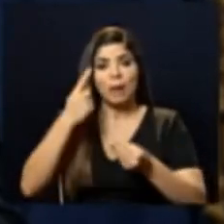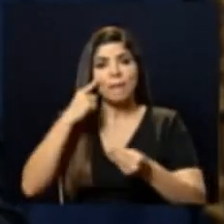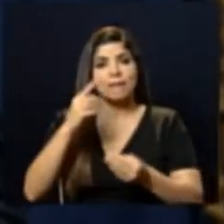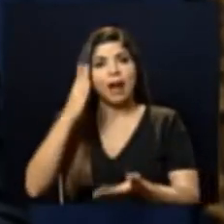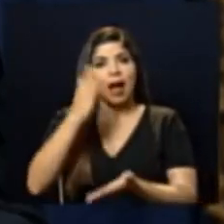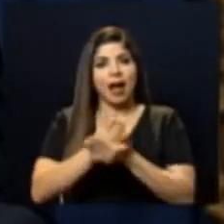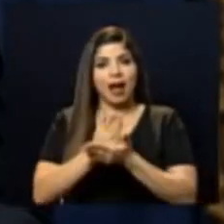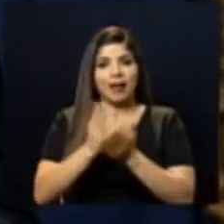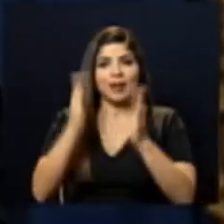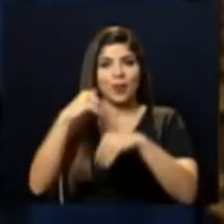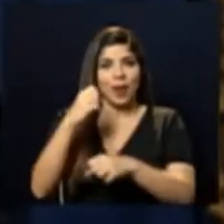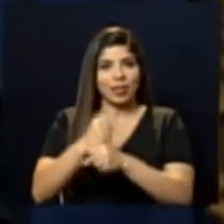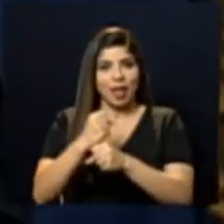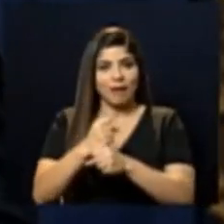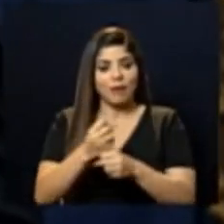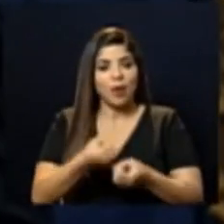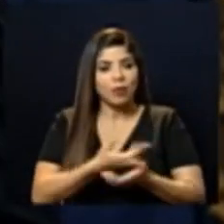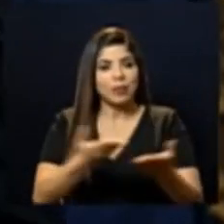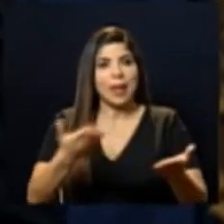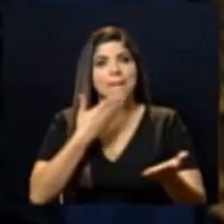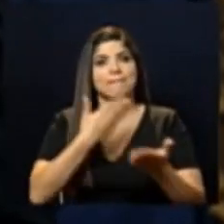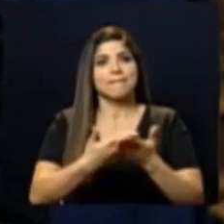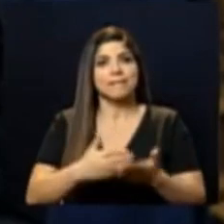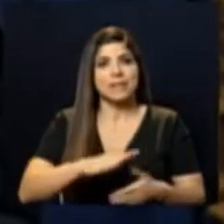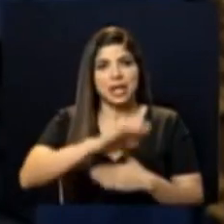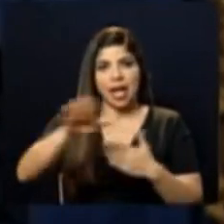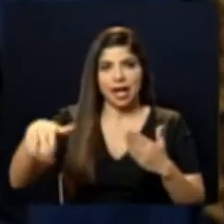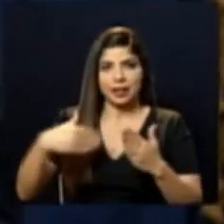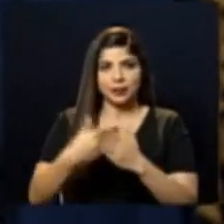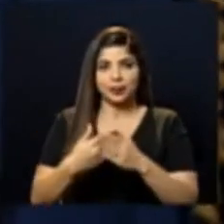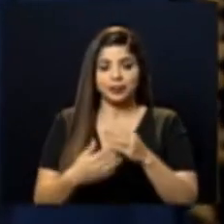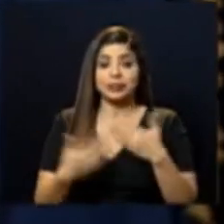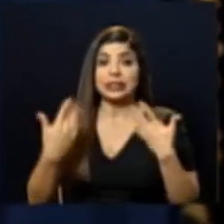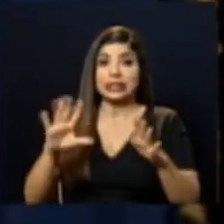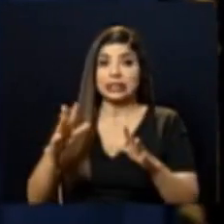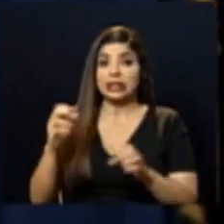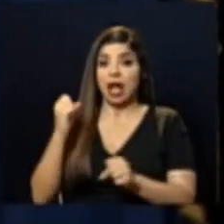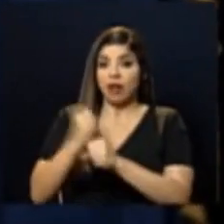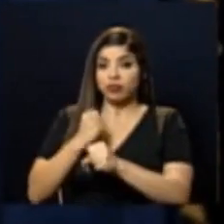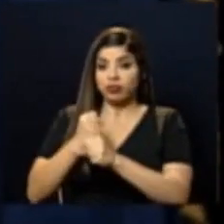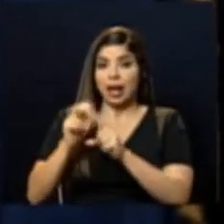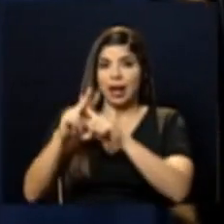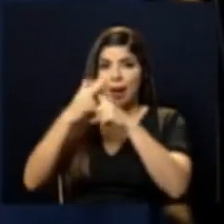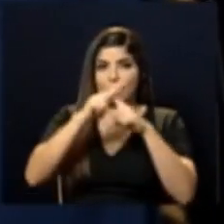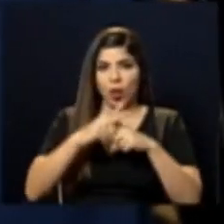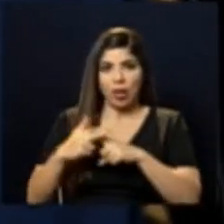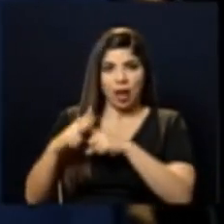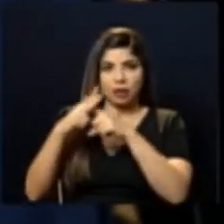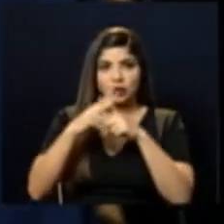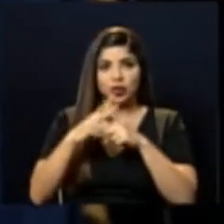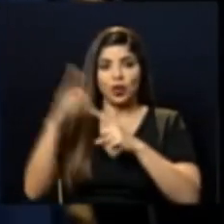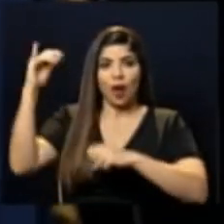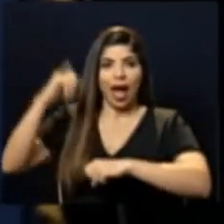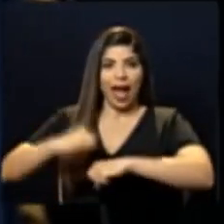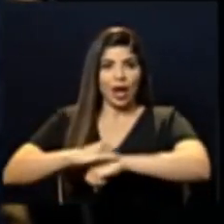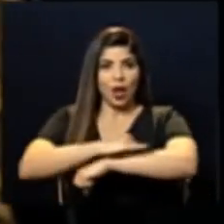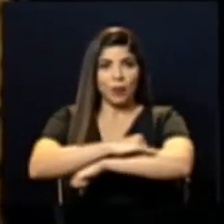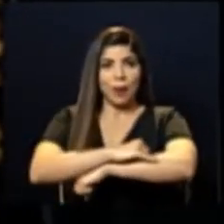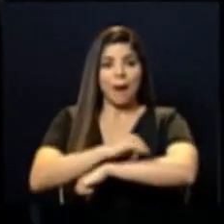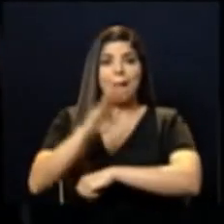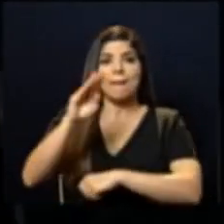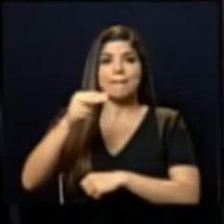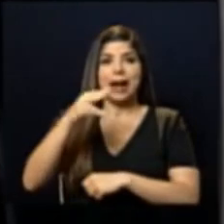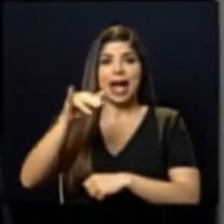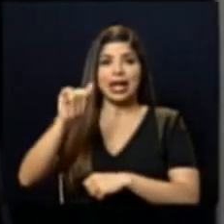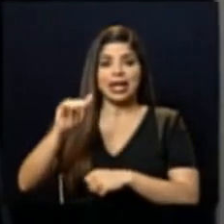desempleo y generar bienestar. Hemos ejecutado remodelaciones en el aeródromo de Bahía